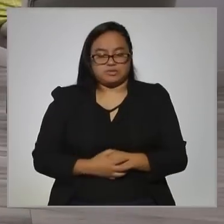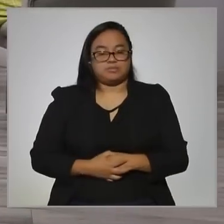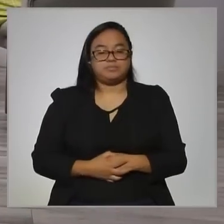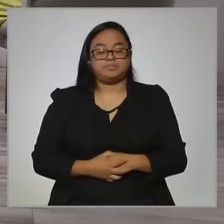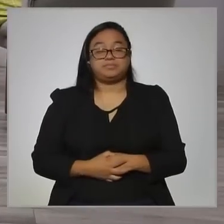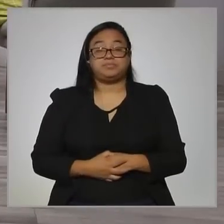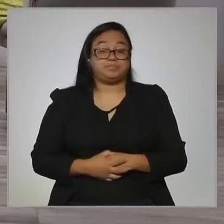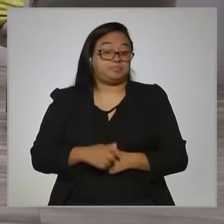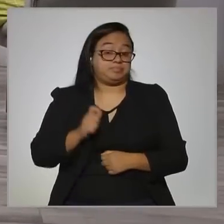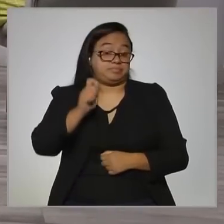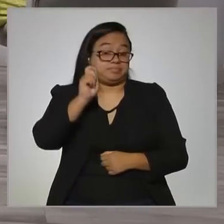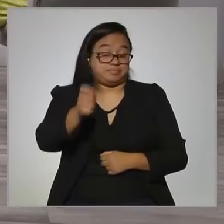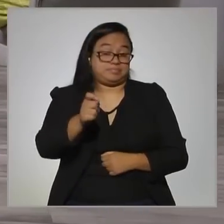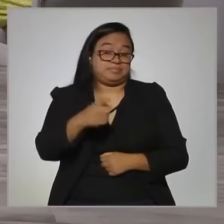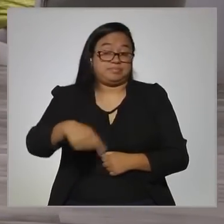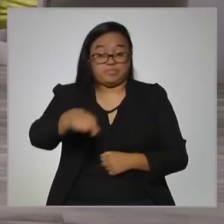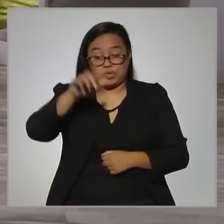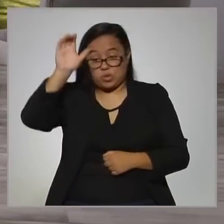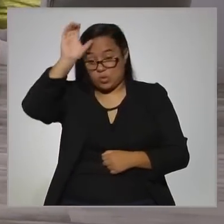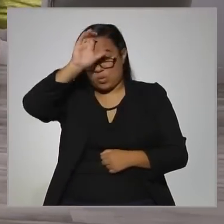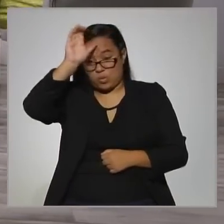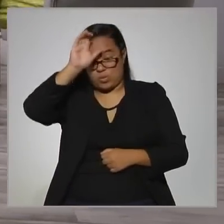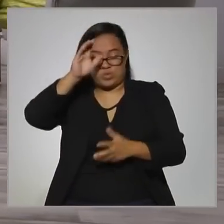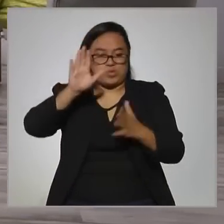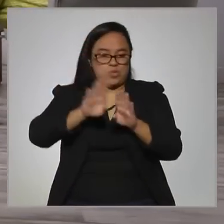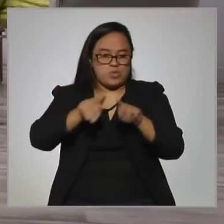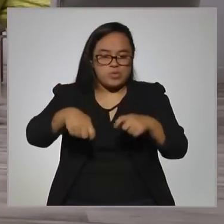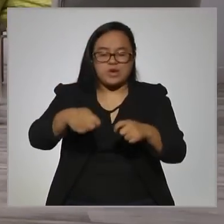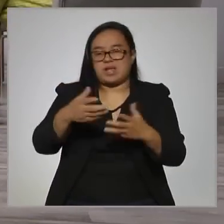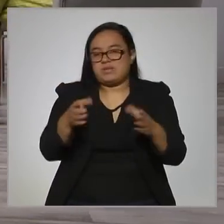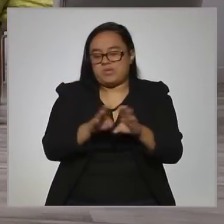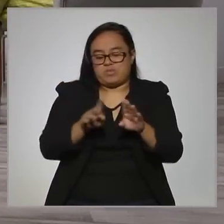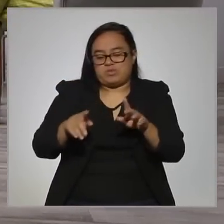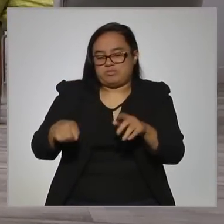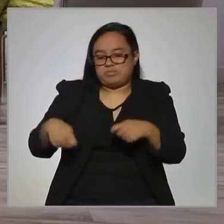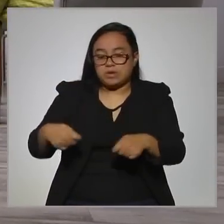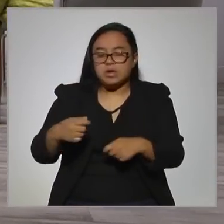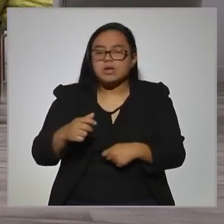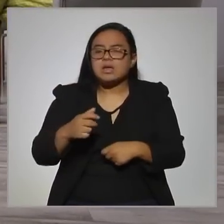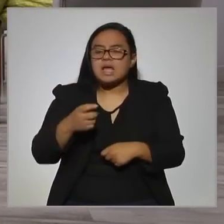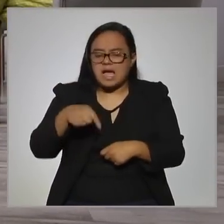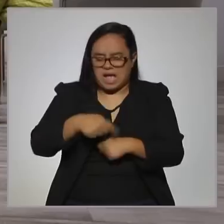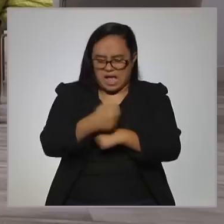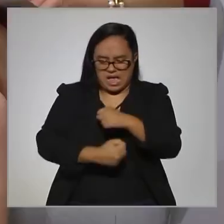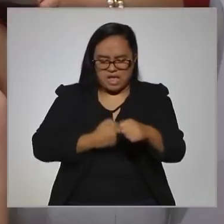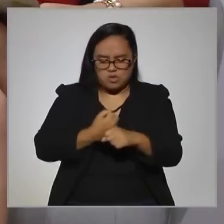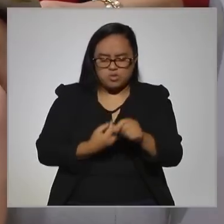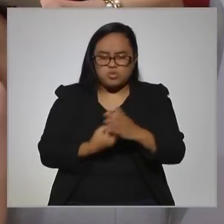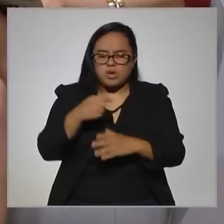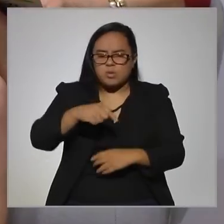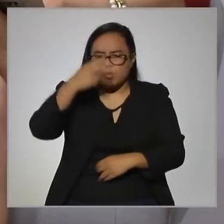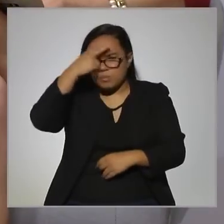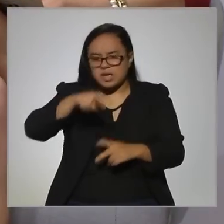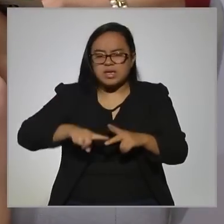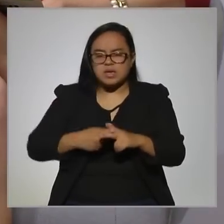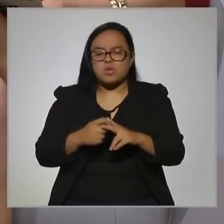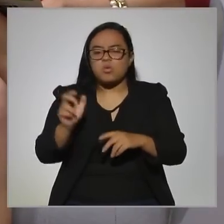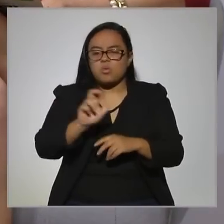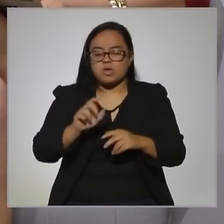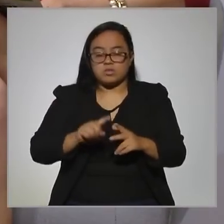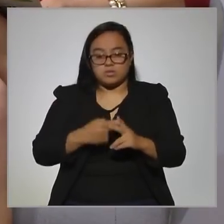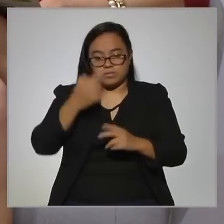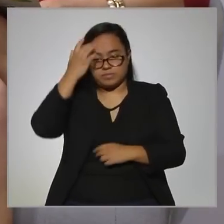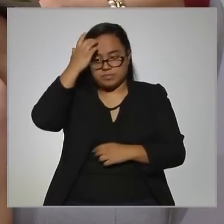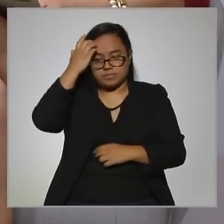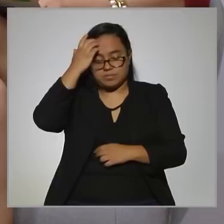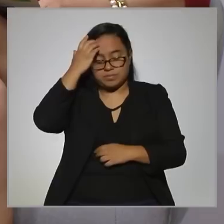Pues, claro. precisamente también de nuestra cultura, de nuestras Sí. costumbres. ¿Desde cuándo se celebra aquí el Año Nuevo en México? Pues el Se año ti- nuevo